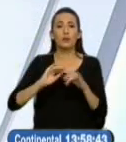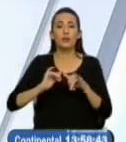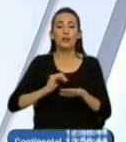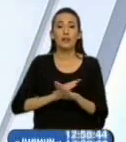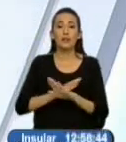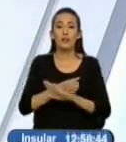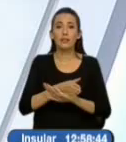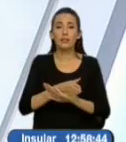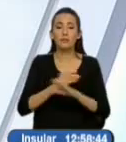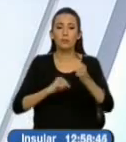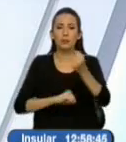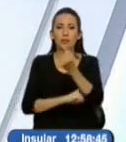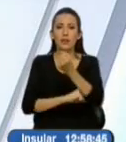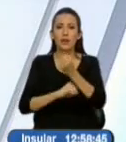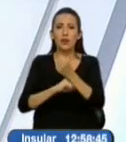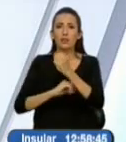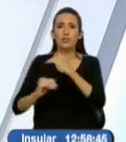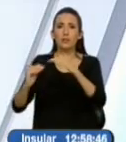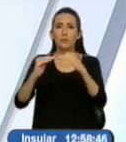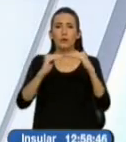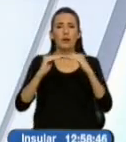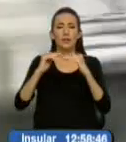consolidación de la democracia en nuestro país.